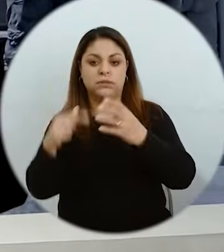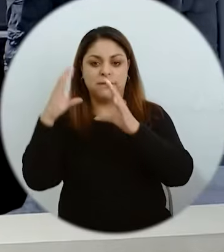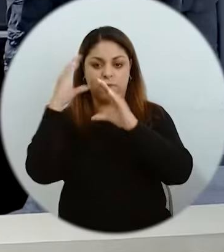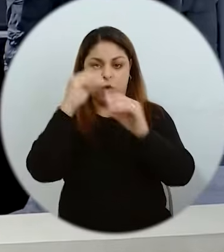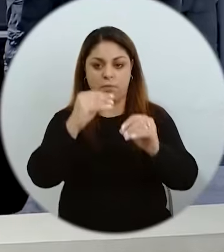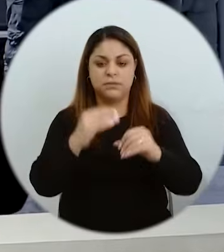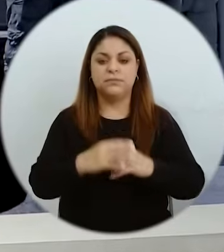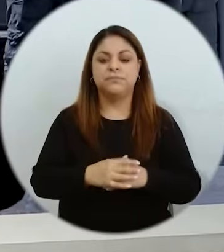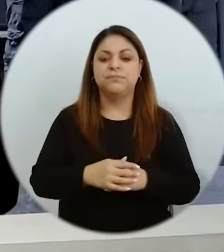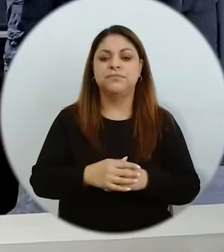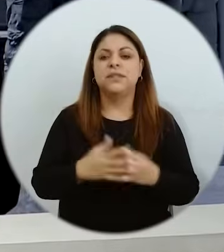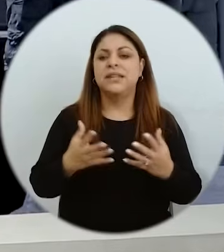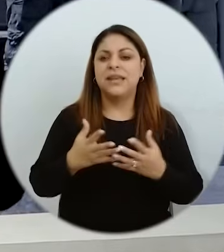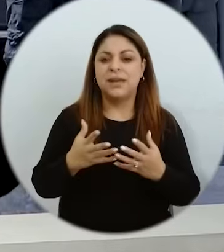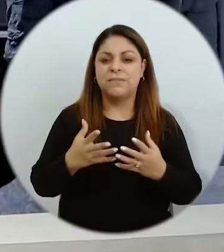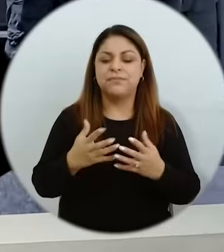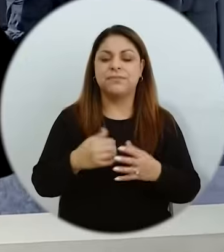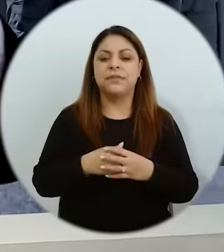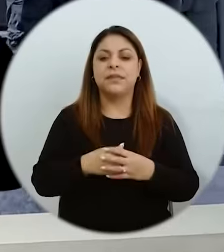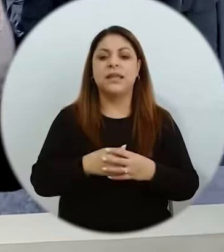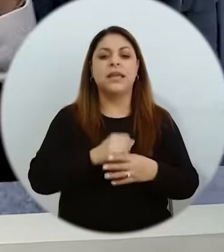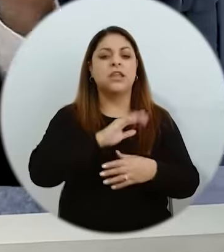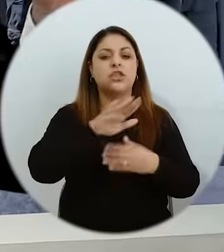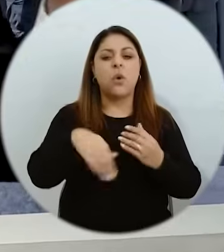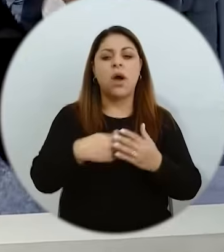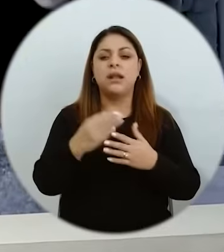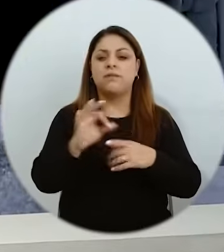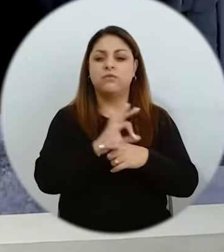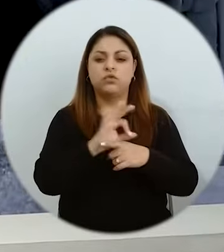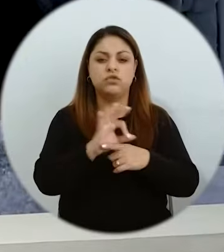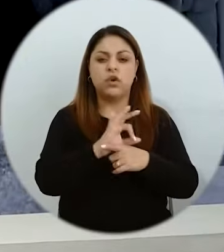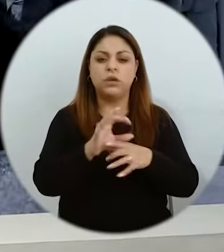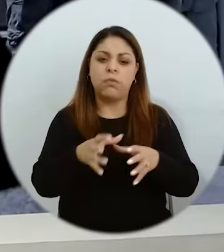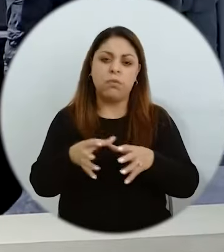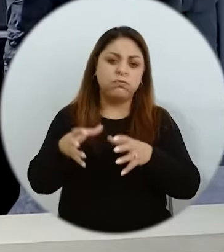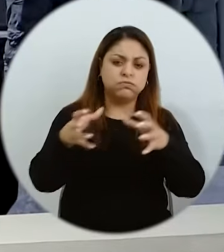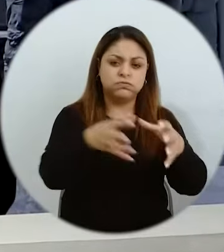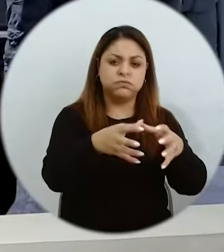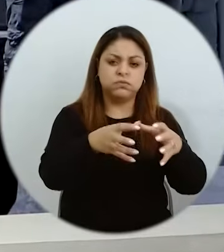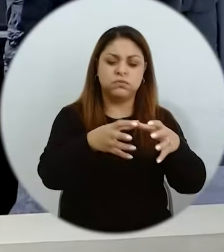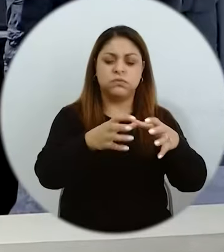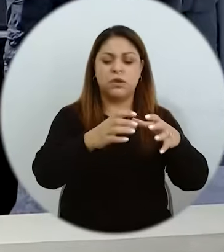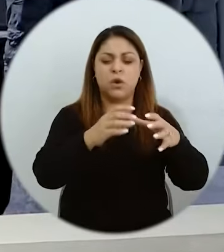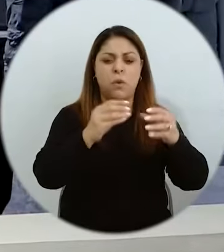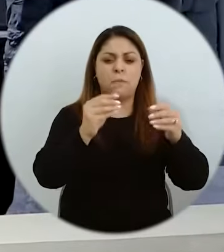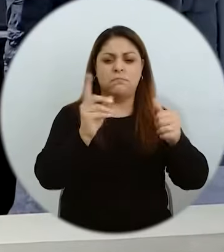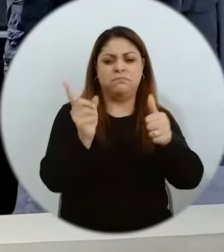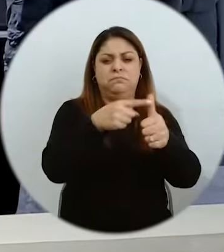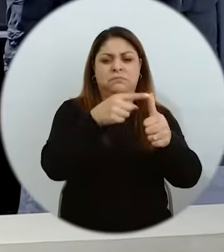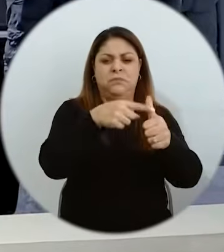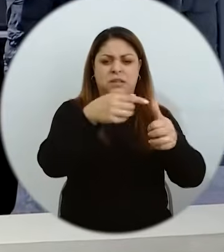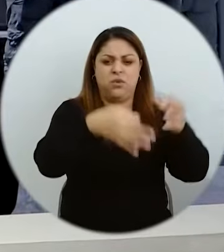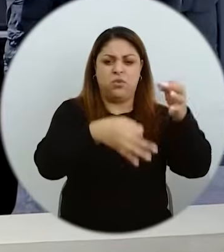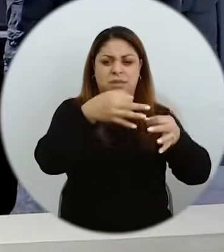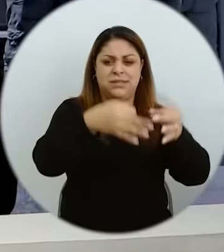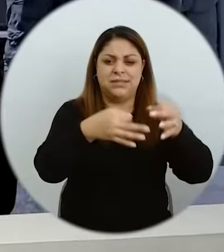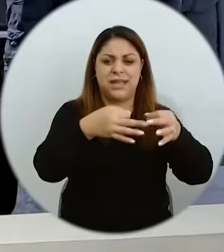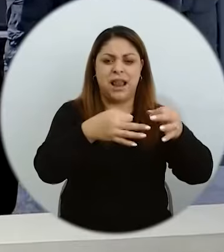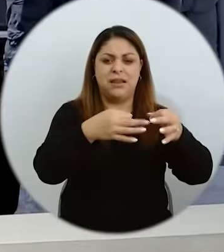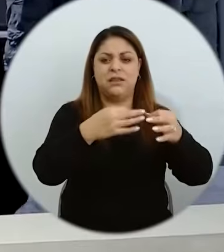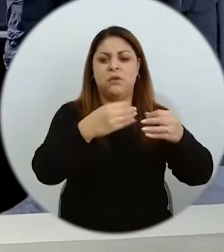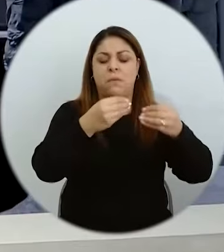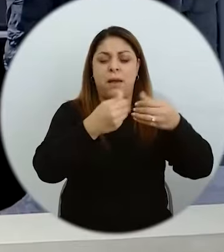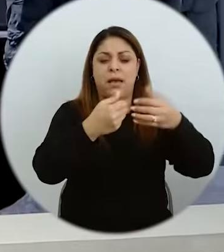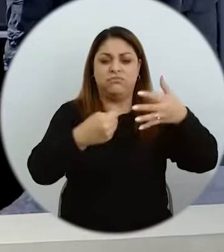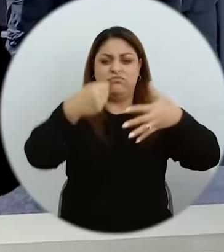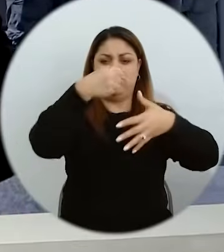los diferentes informes, que es la concentración de funciones en la cúpula judicial. Y yo creo que eso debiéramos